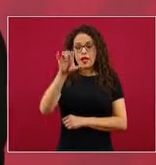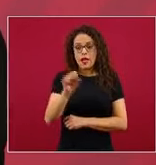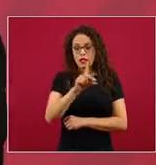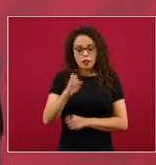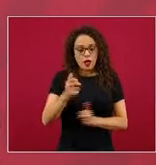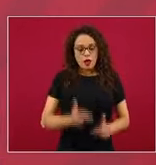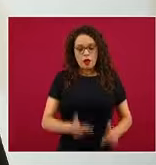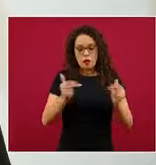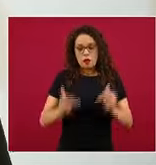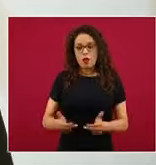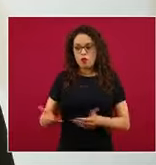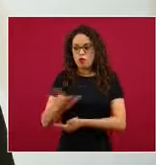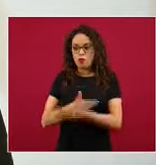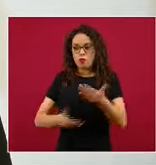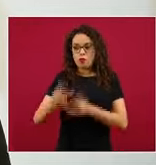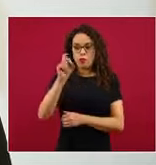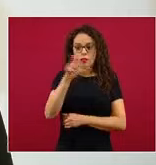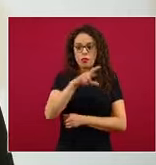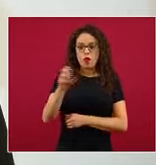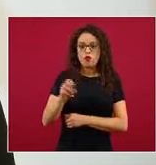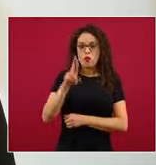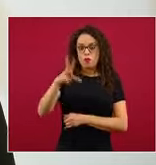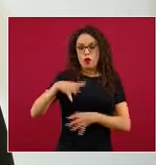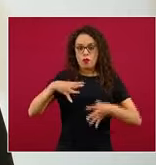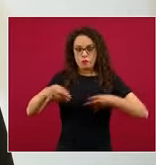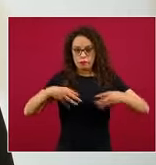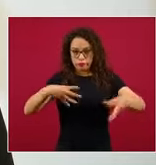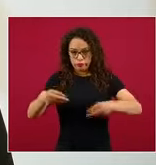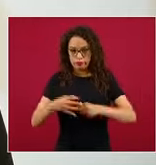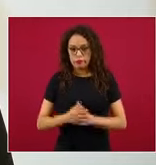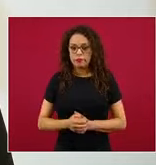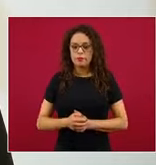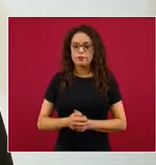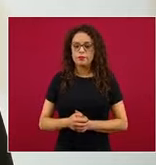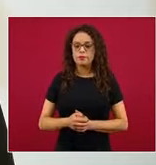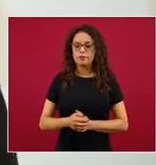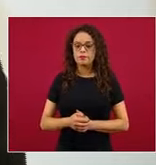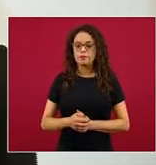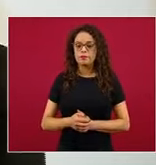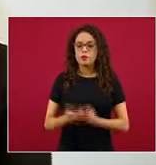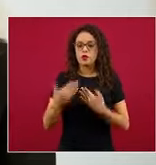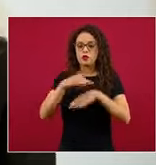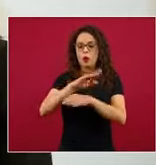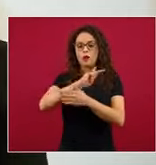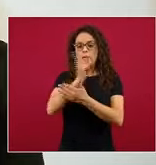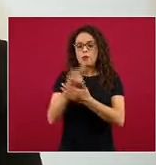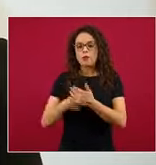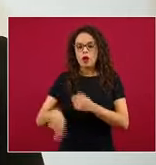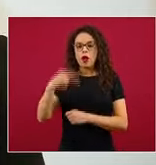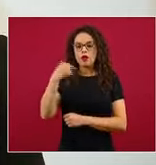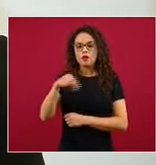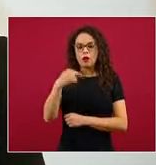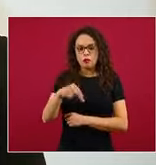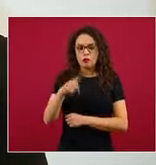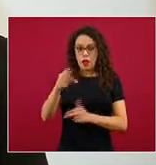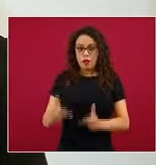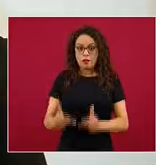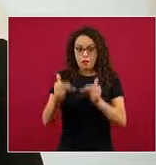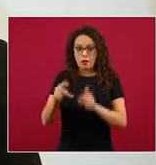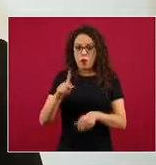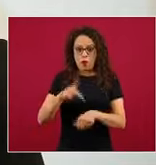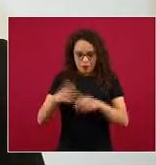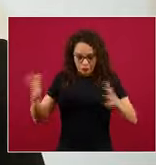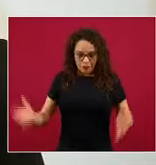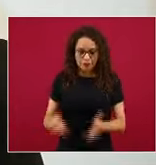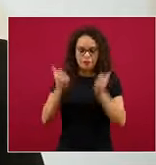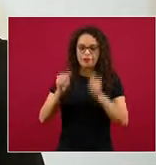la pandemia mediante otro programa que se llama Reactiva tu Negocio. Es importante mencionar que en